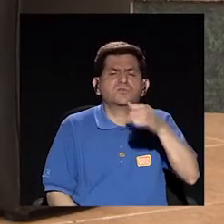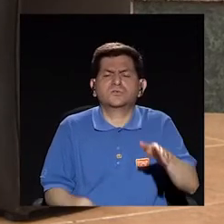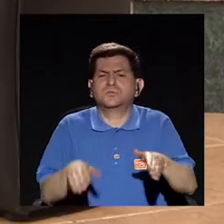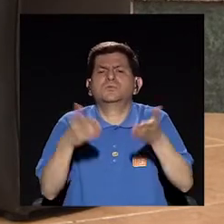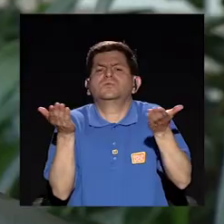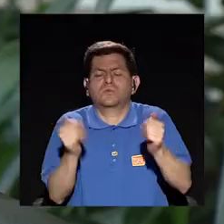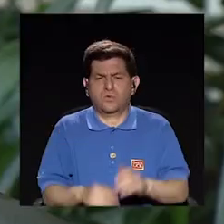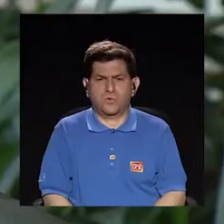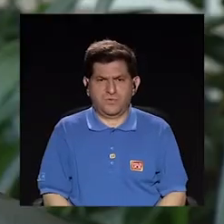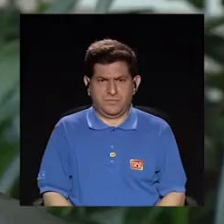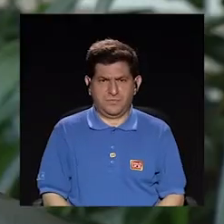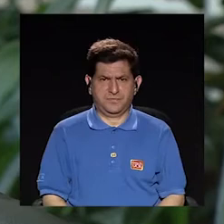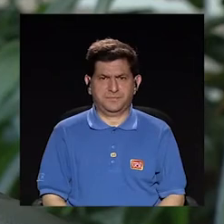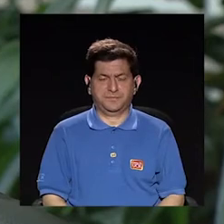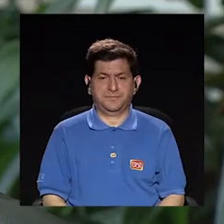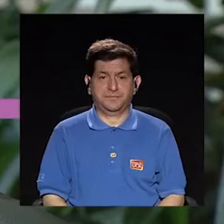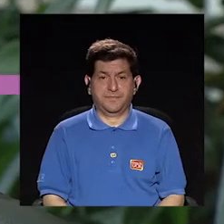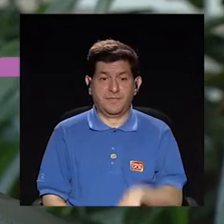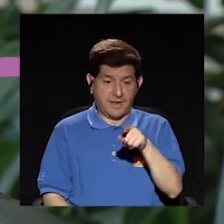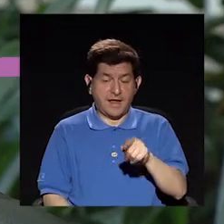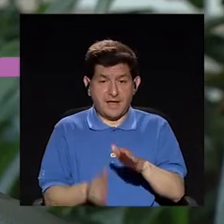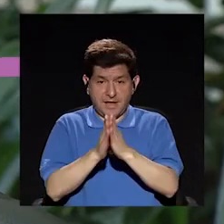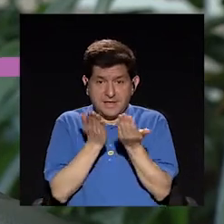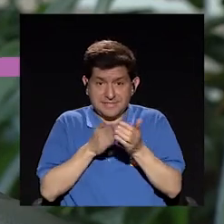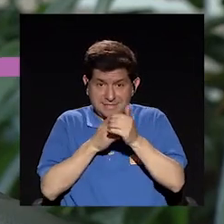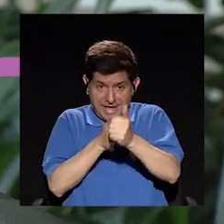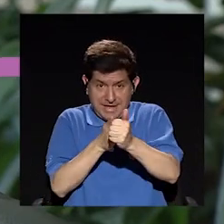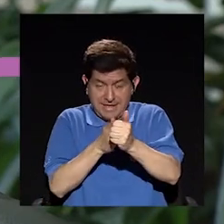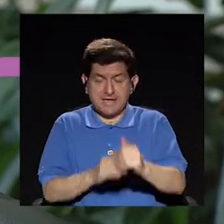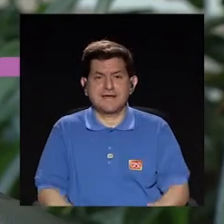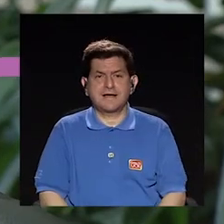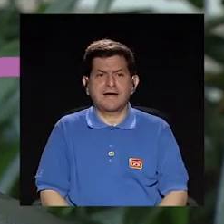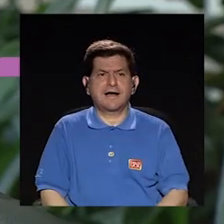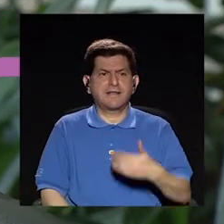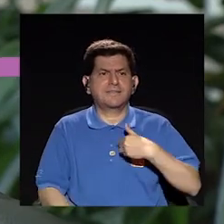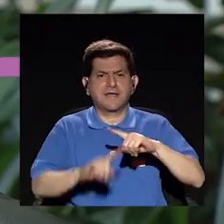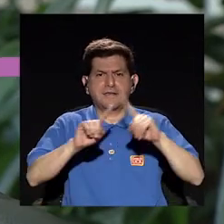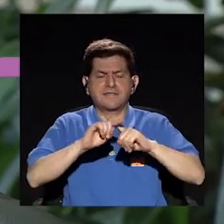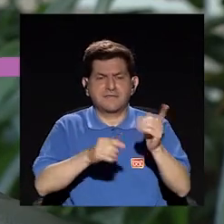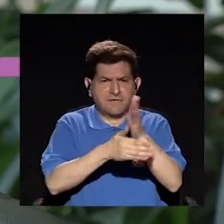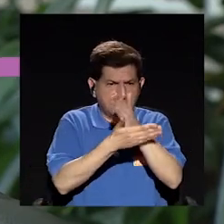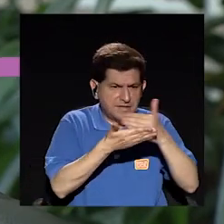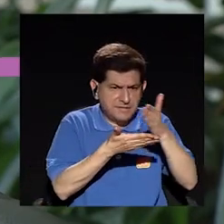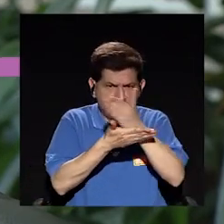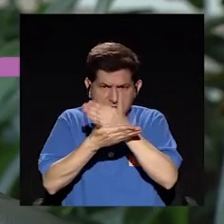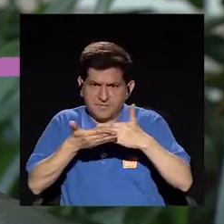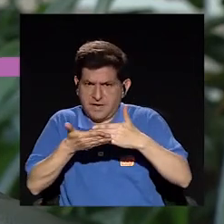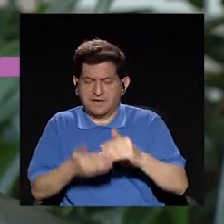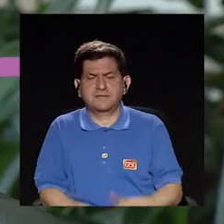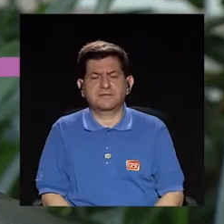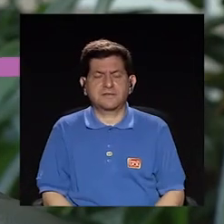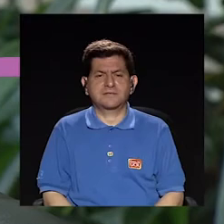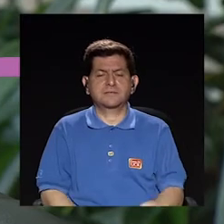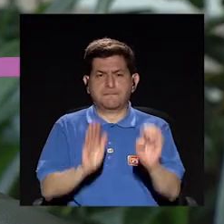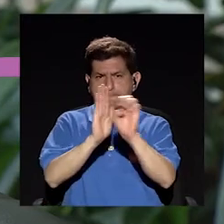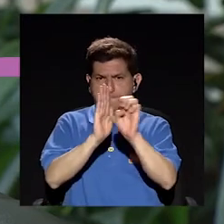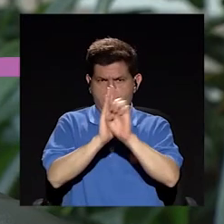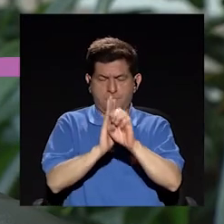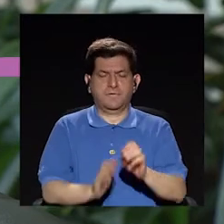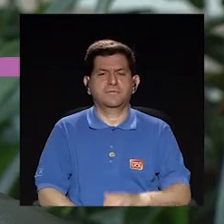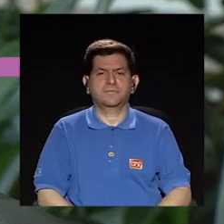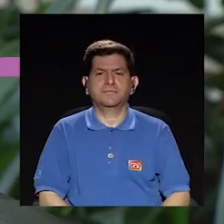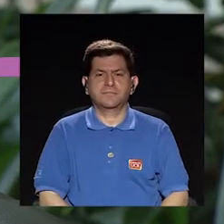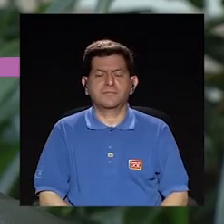recomendaciones? ¿A qué podemos accesar? La guía se divide como en ciertas secciones, por así decirlo, ¿verdad? Tratamos, por